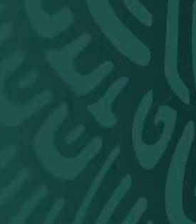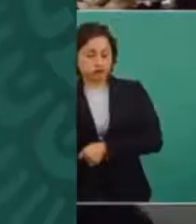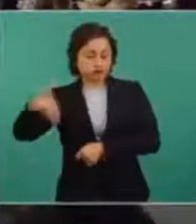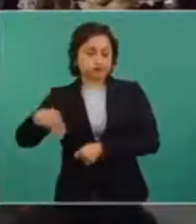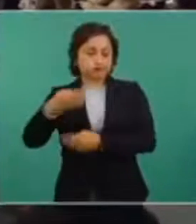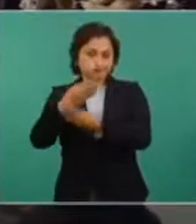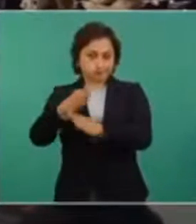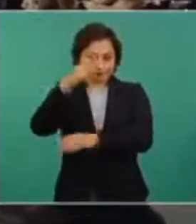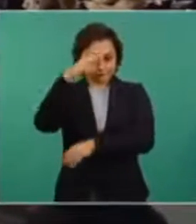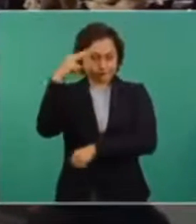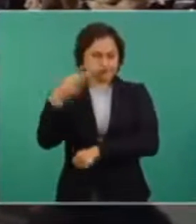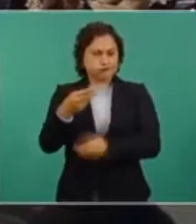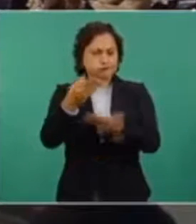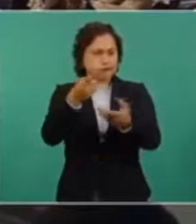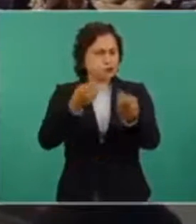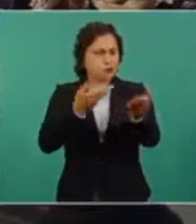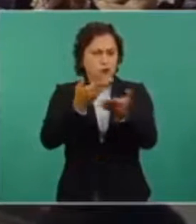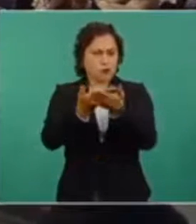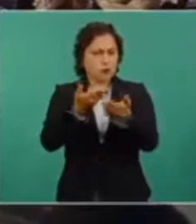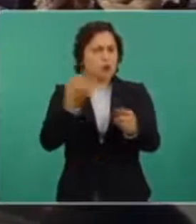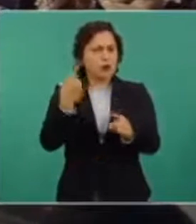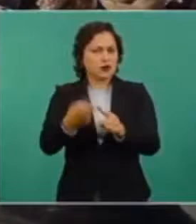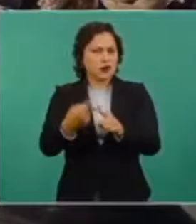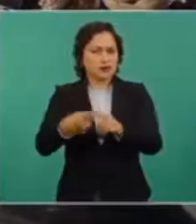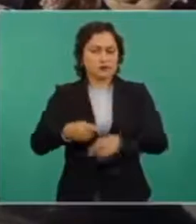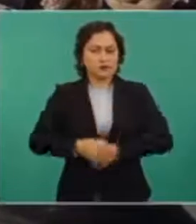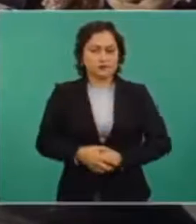México. Sí, en efecto,